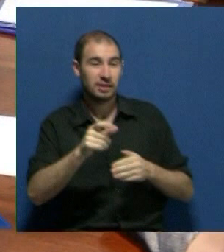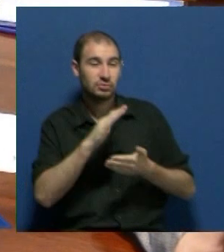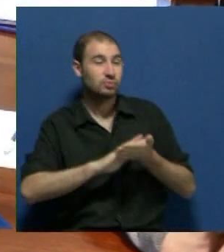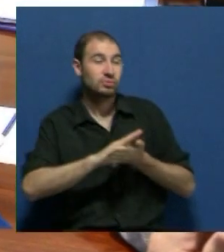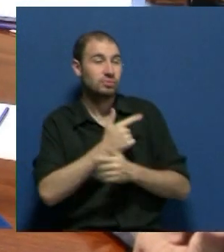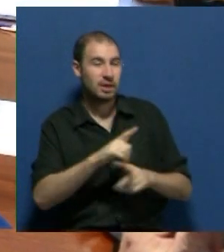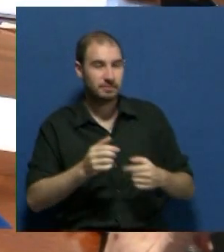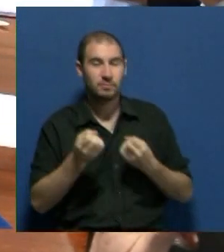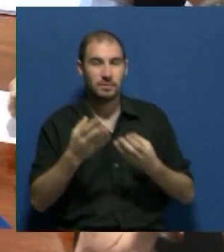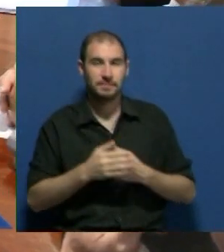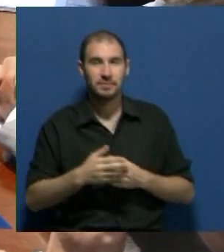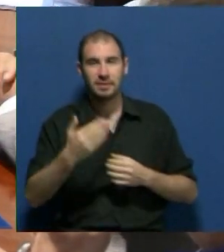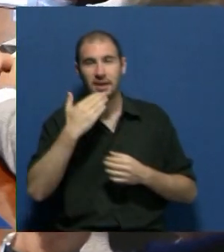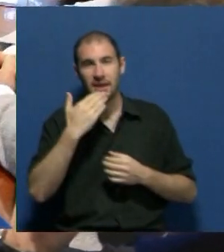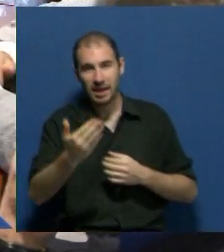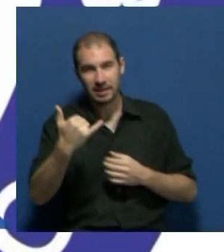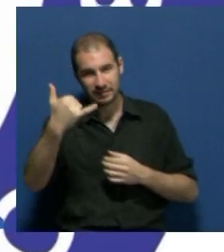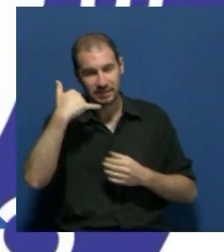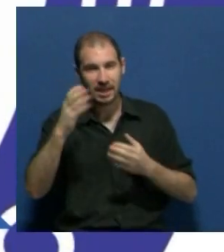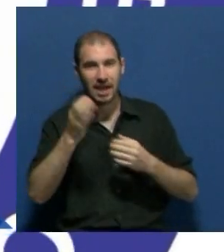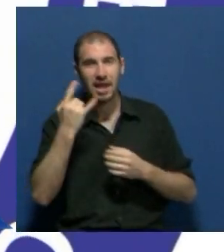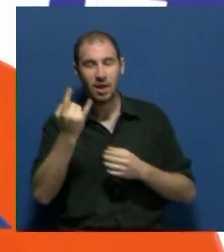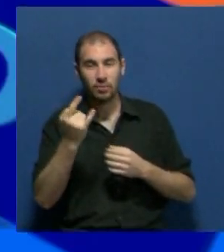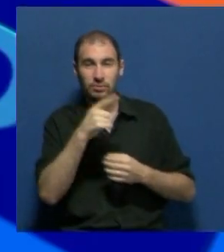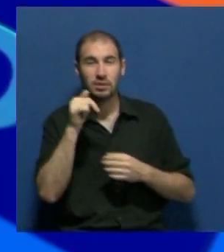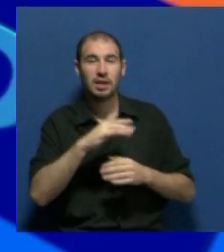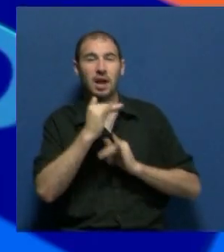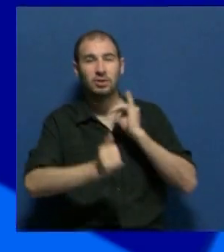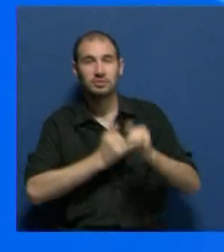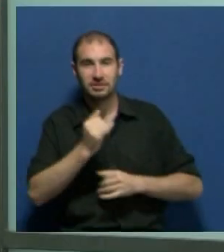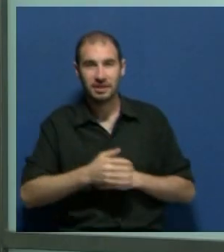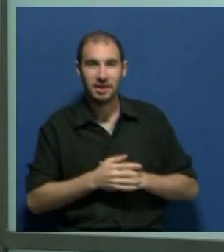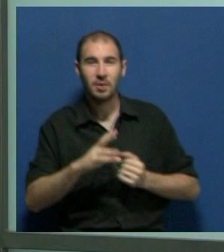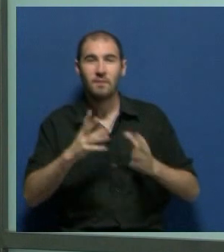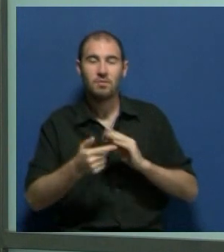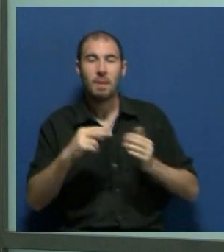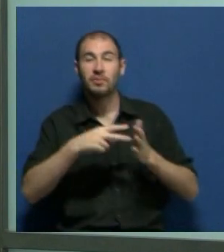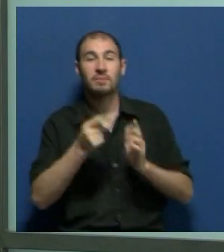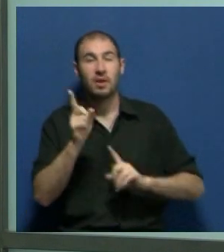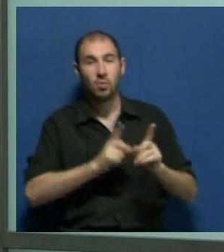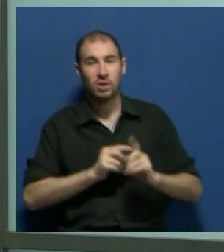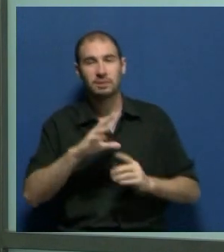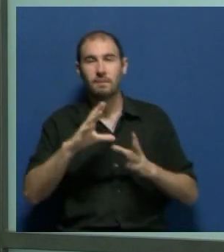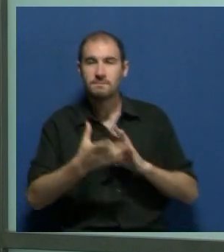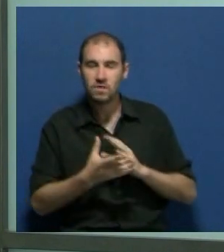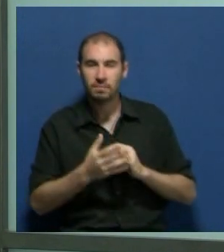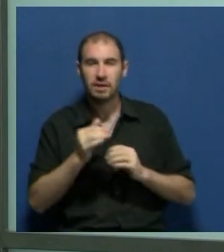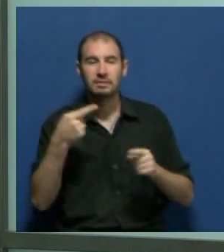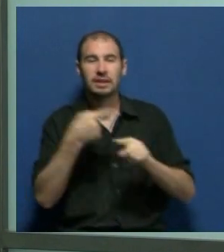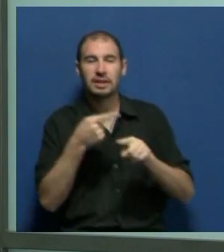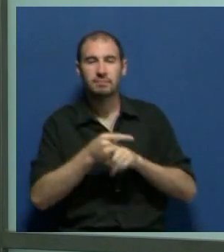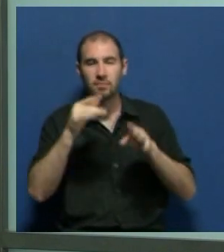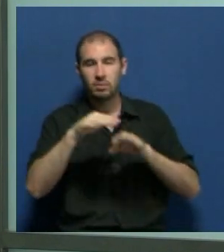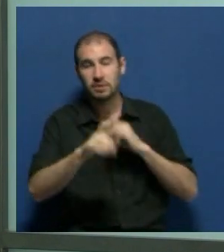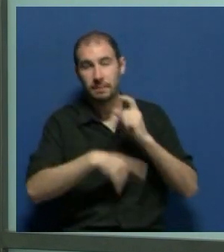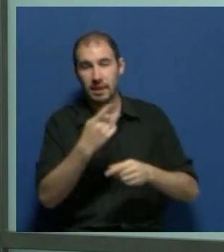soluciones. Muy bien. Luis, le agradecemos muchísimo esta charla con Señalú. Queríamos abordar cómo iba a ser el impacto y la modalidad de la protesta y